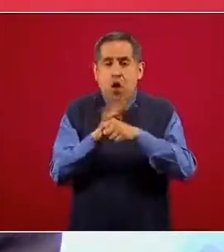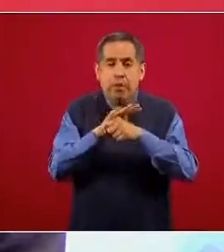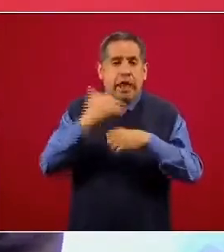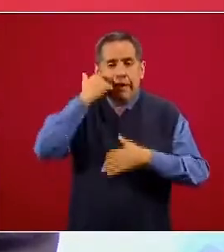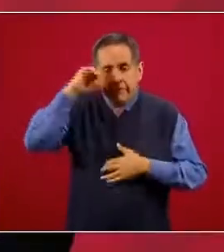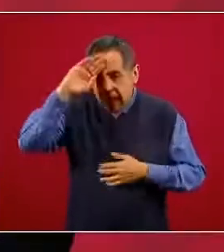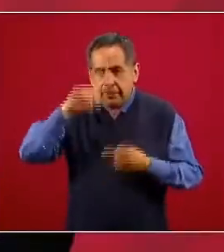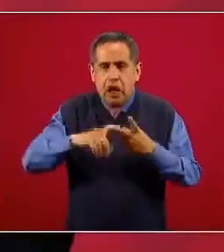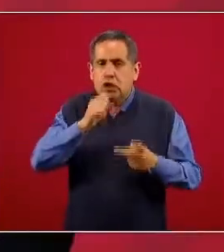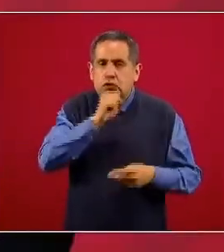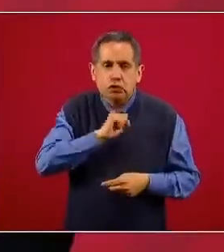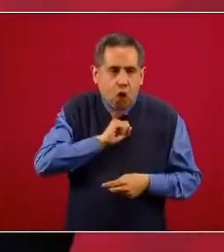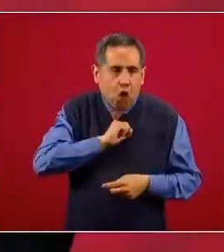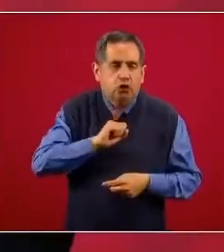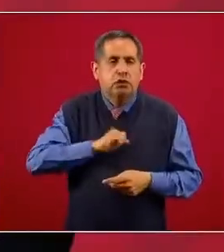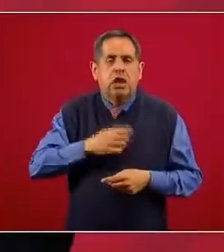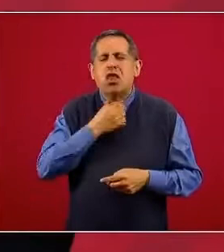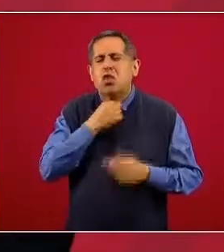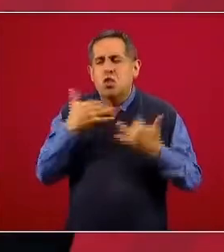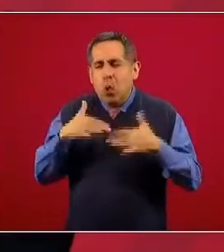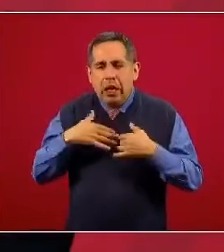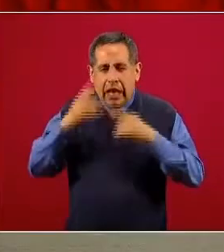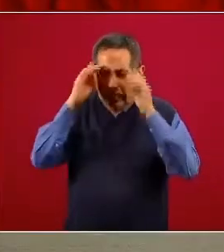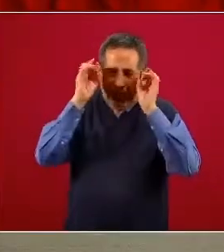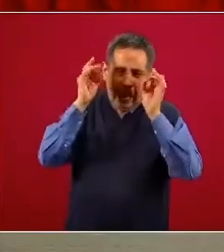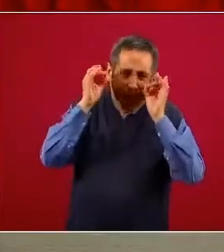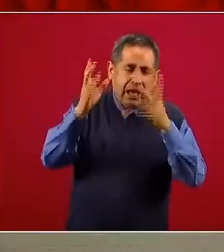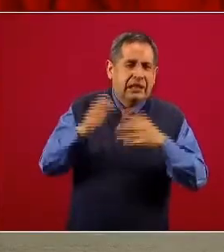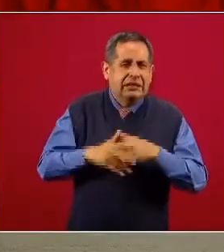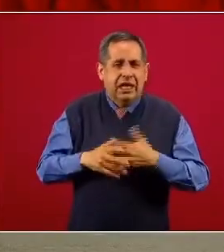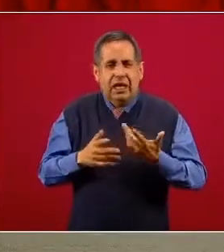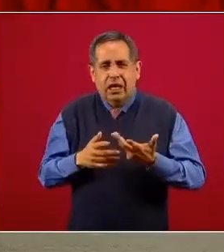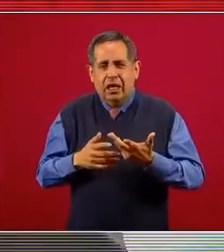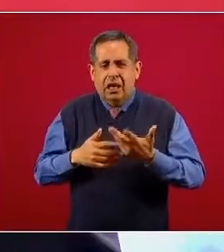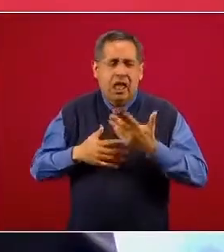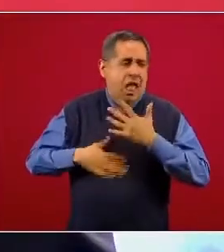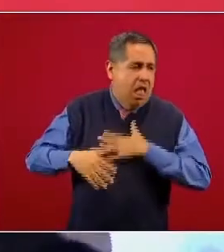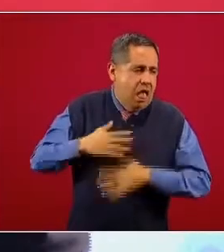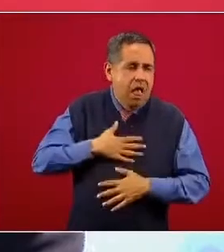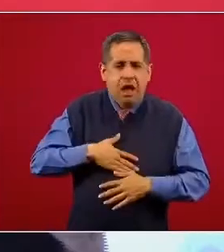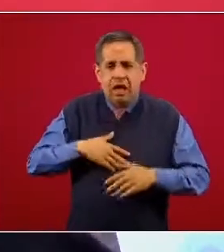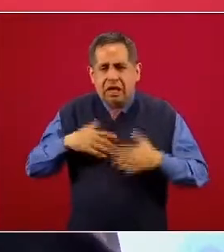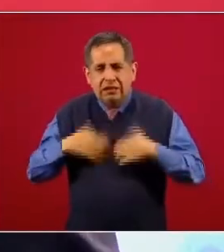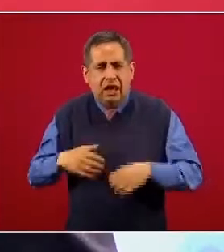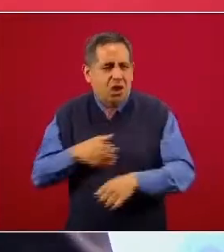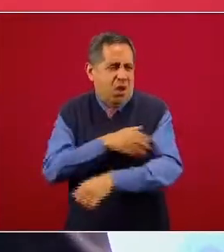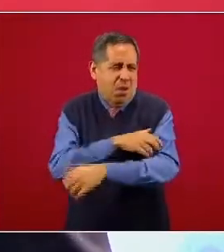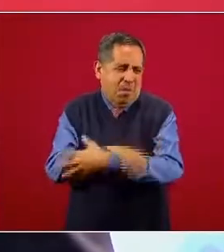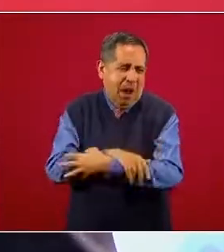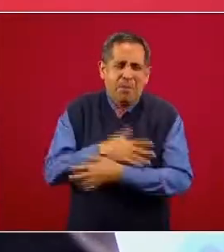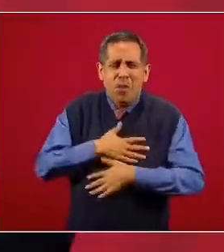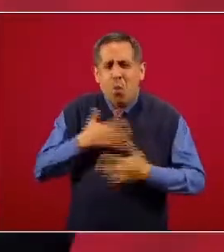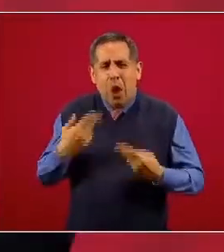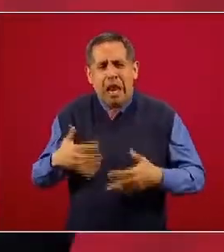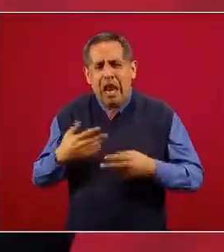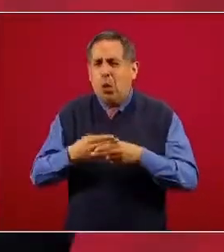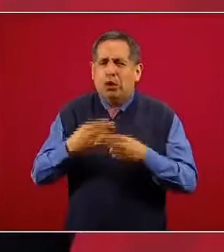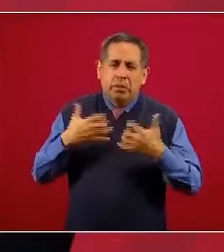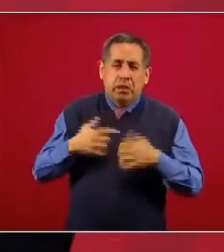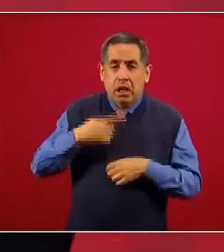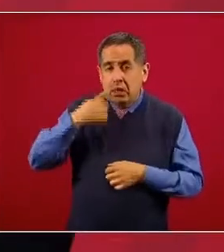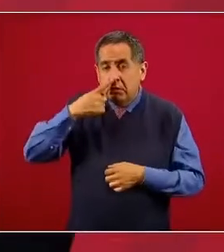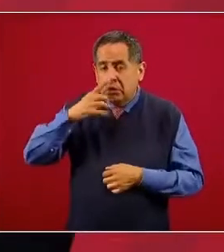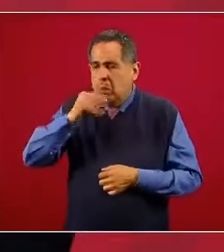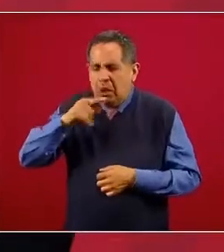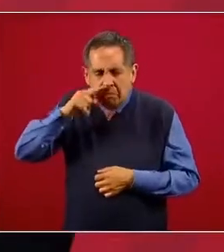fiebre, tos, dolor de garganta, dolor de cabeza, inicio súbito, dolor corporal de músculos y huesos, pérdida del